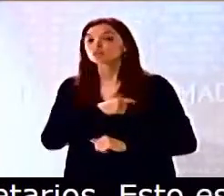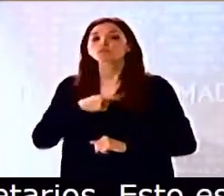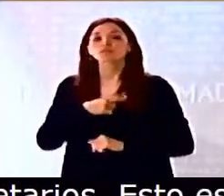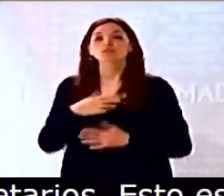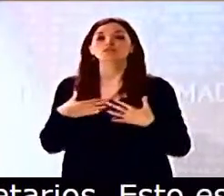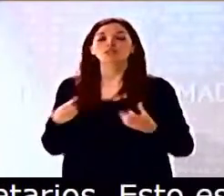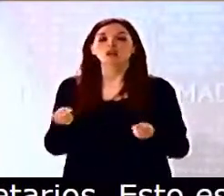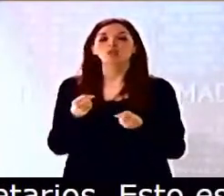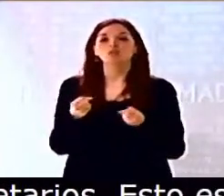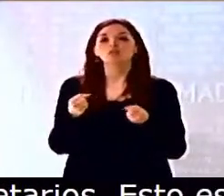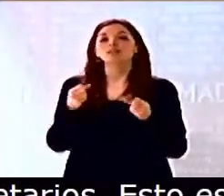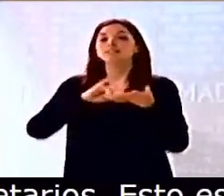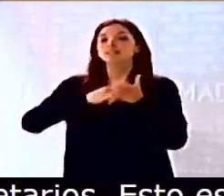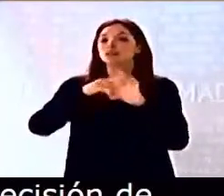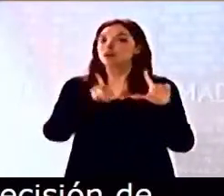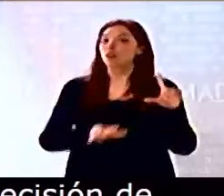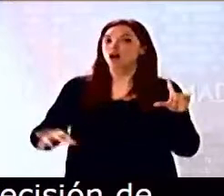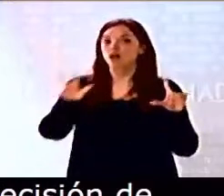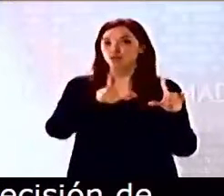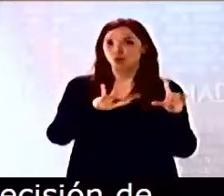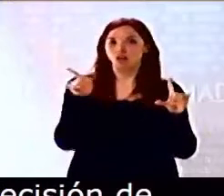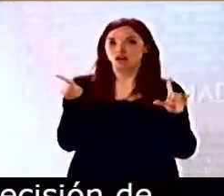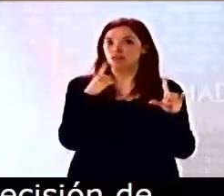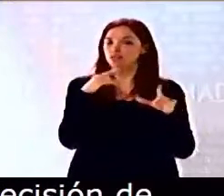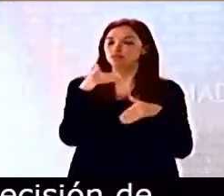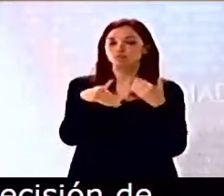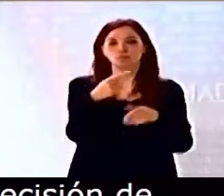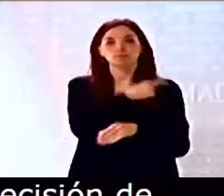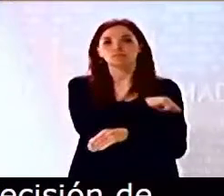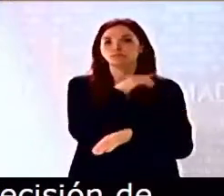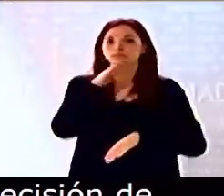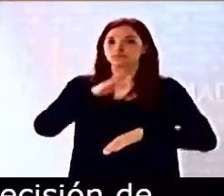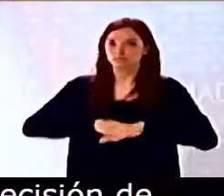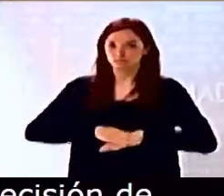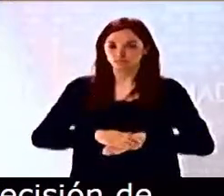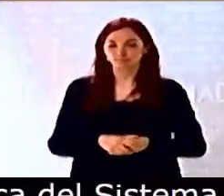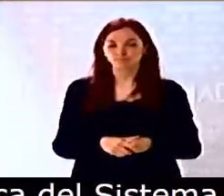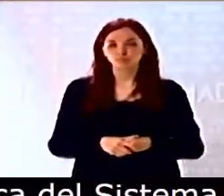Pública del Sistema Nacional de Salud, que se haga el proceso de vacunación.